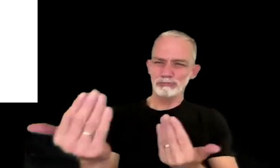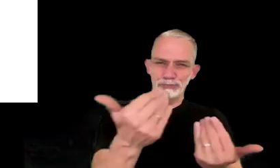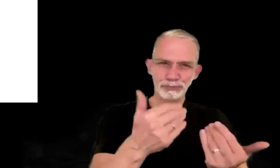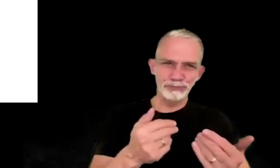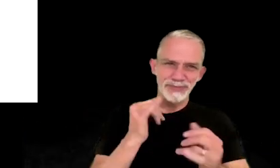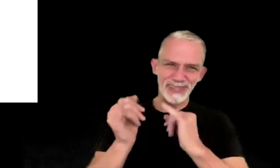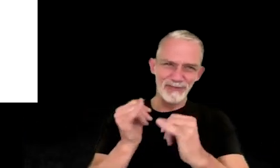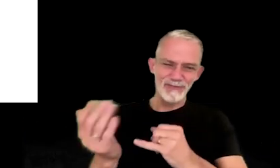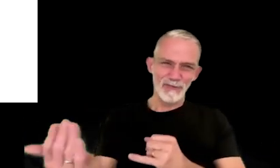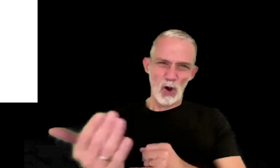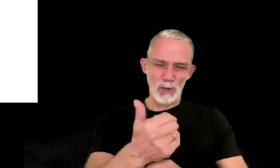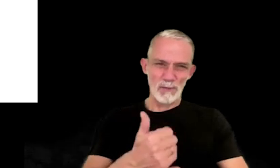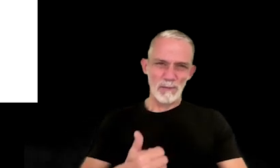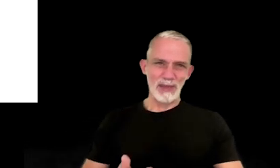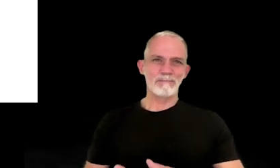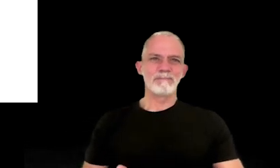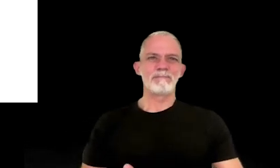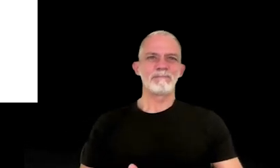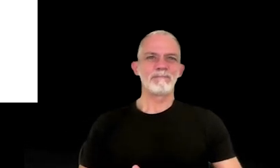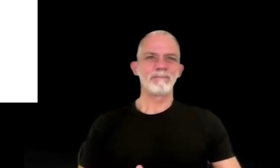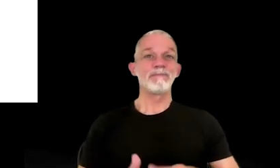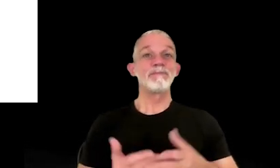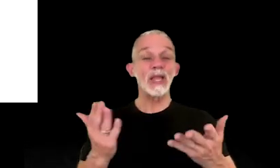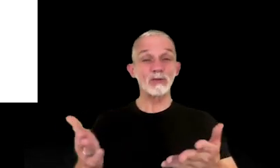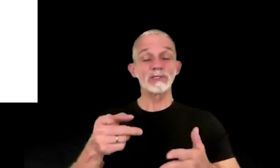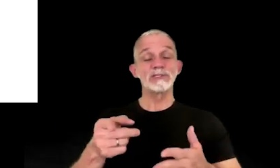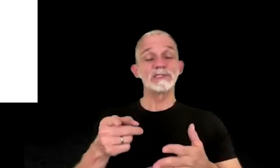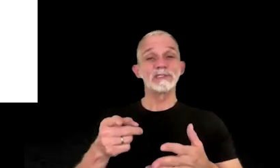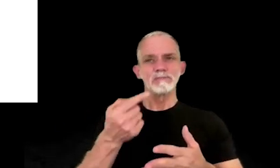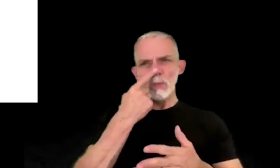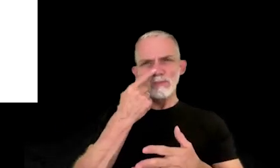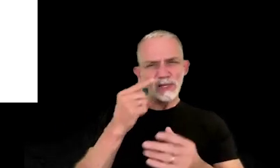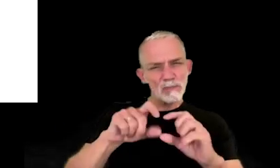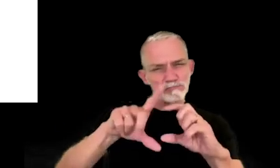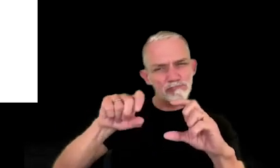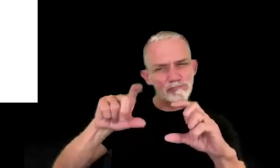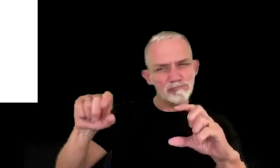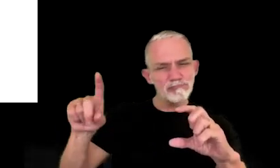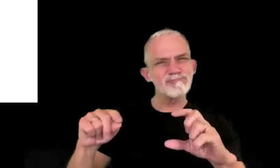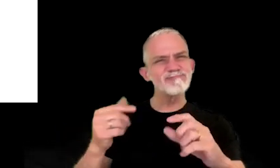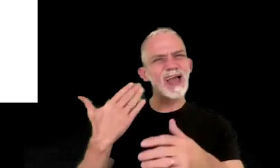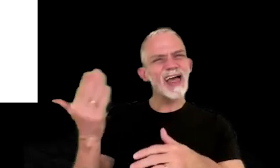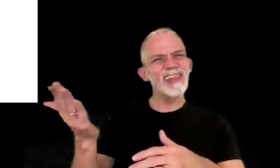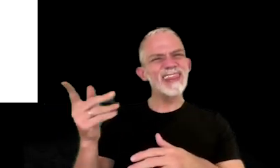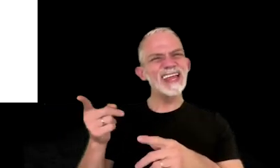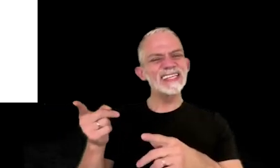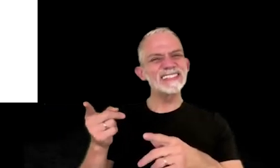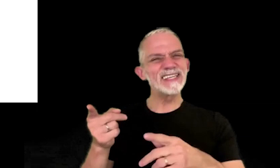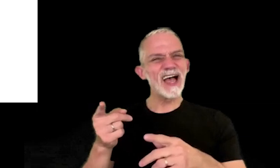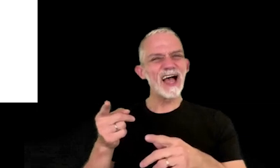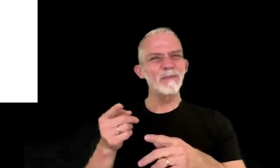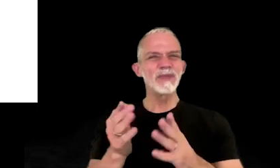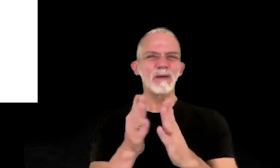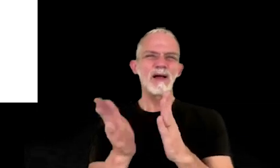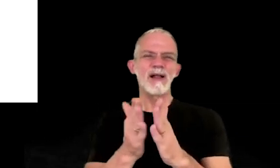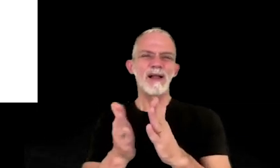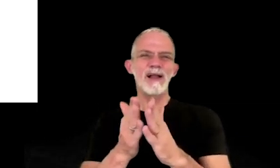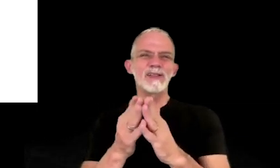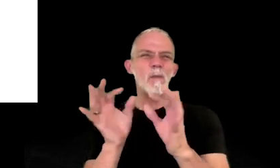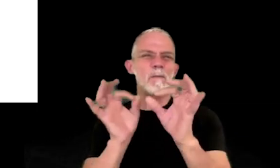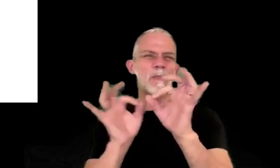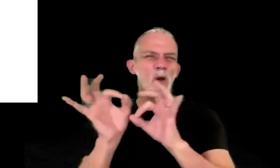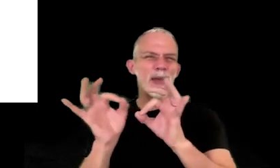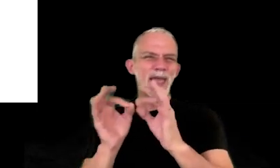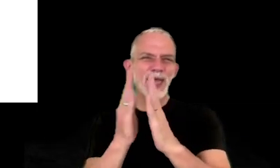donde se hizo la actividad en el instituto, ¿no? Y fíjense qué interesante ahí, si ven a la derecha, al lado de el promedio